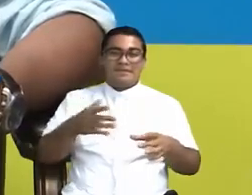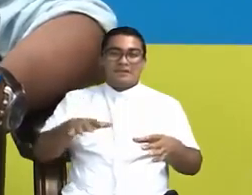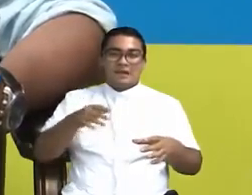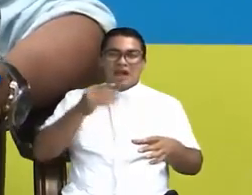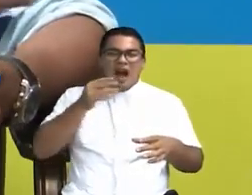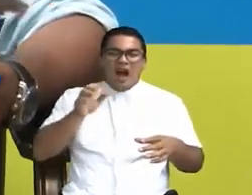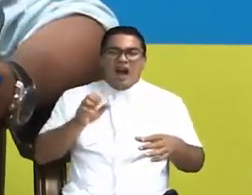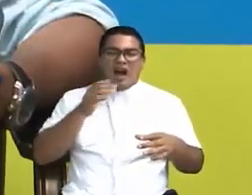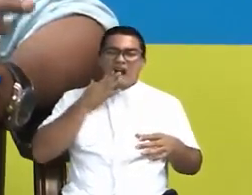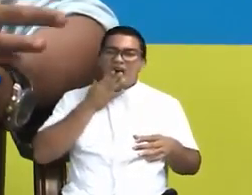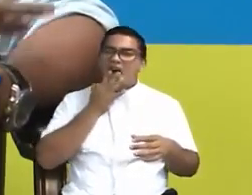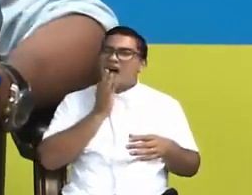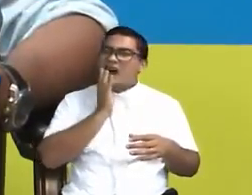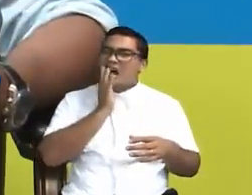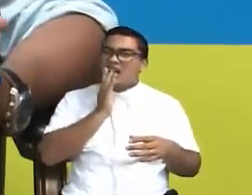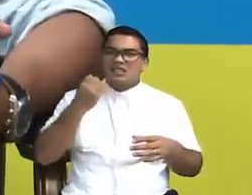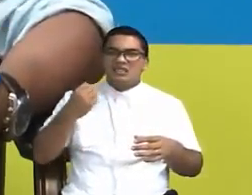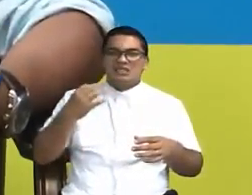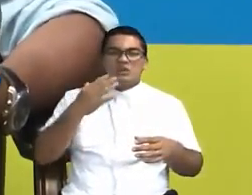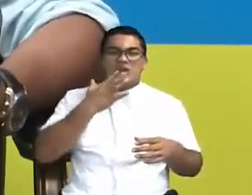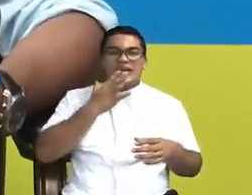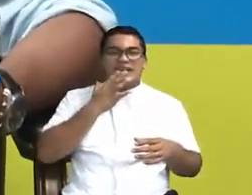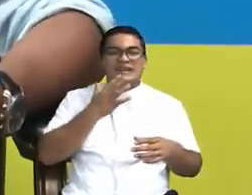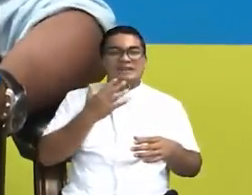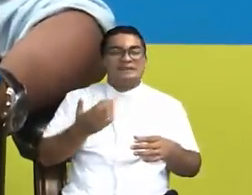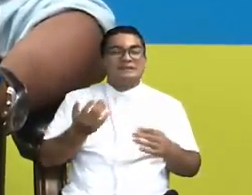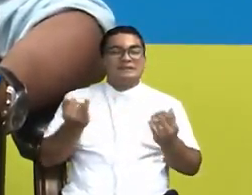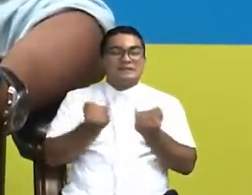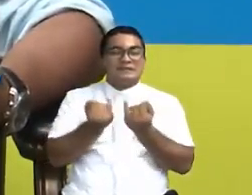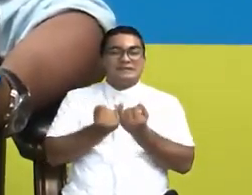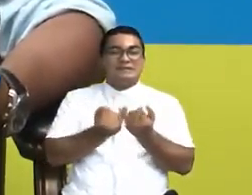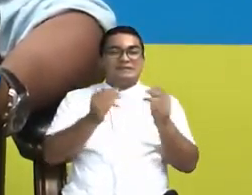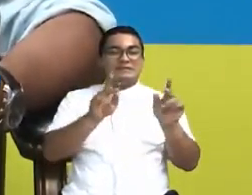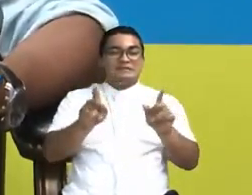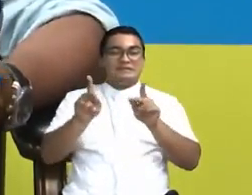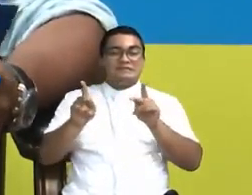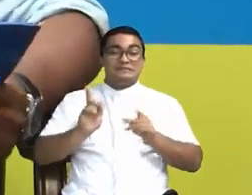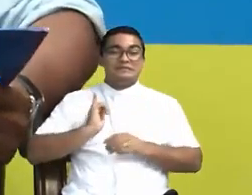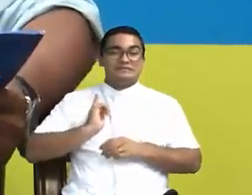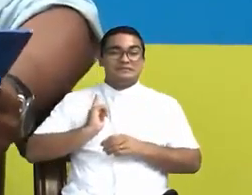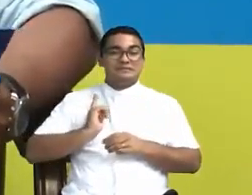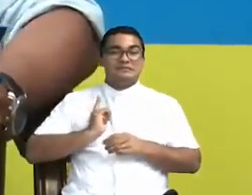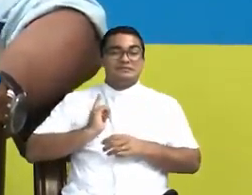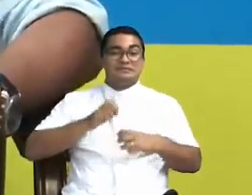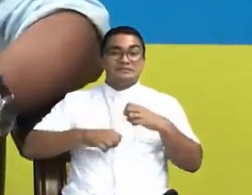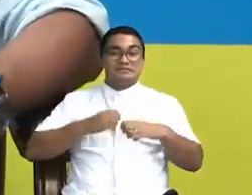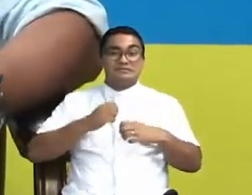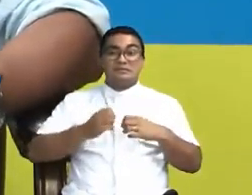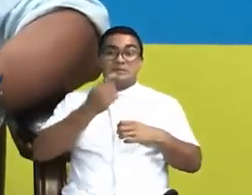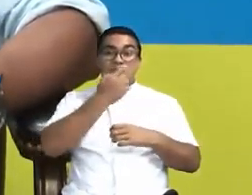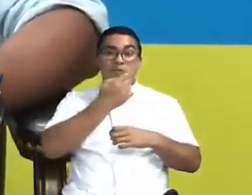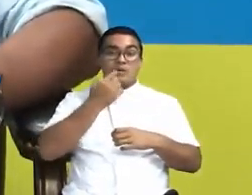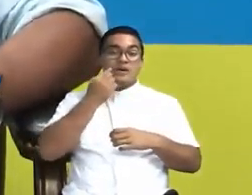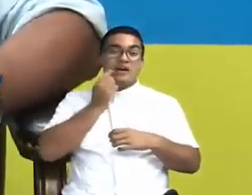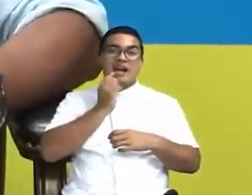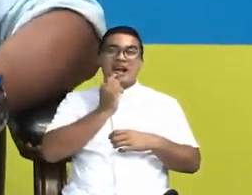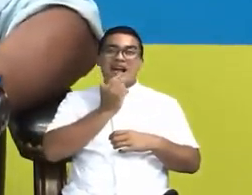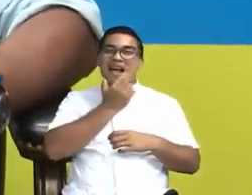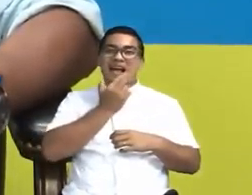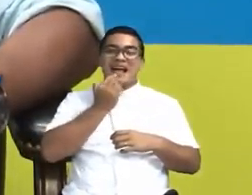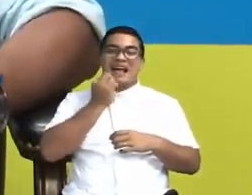Se la come y le provoca un malestar. Es decir, la persona que tiene llaga, ampollas en la boca, está viviendo un proceso